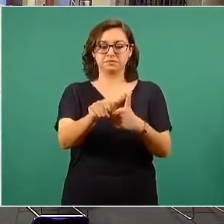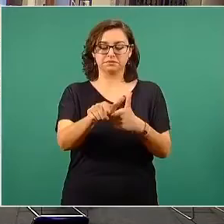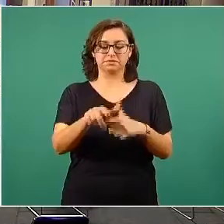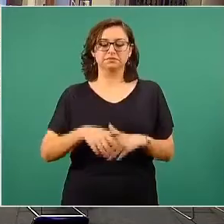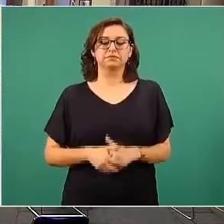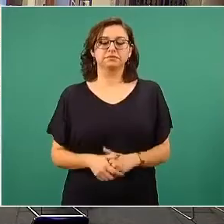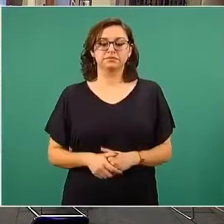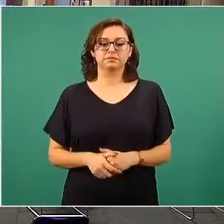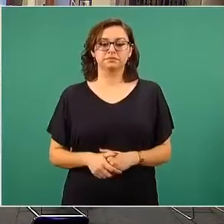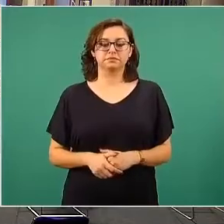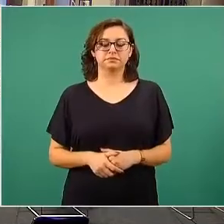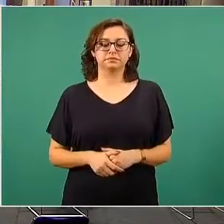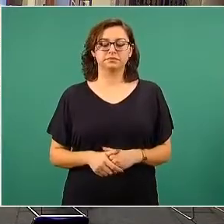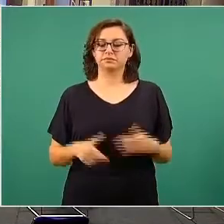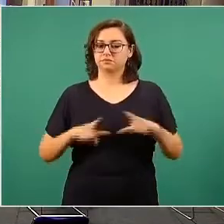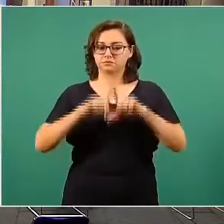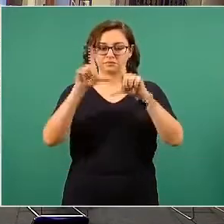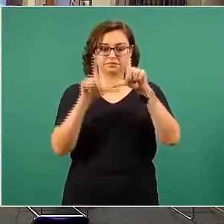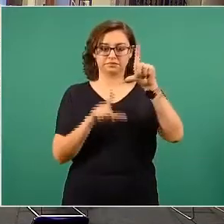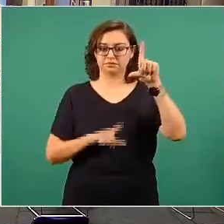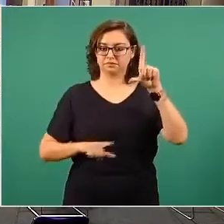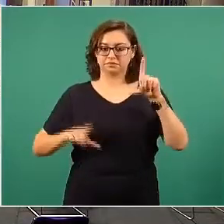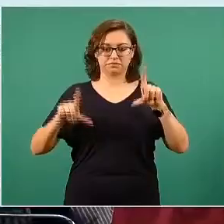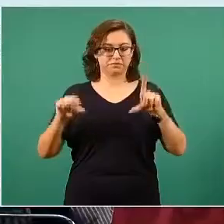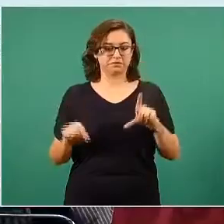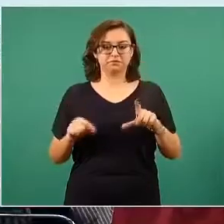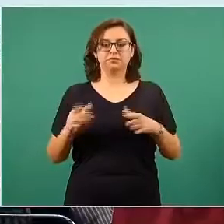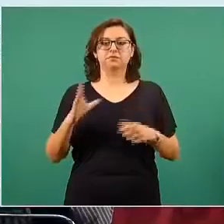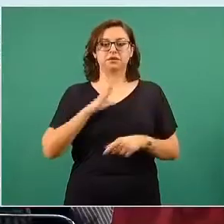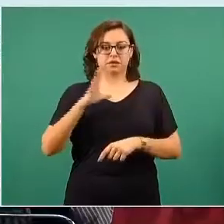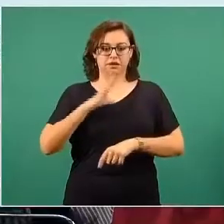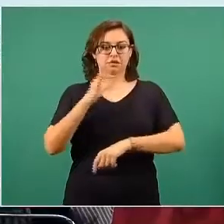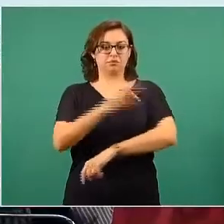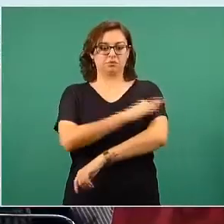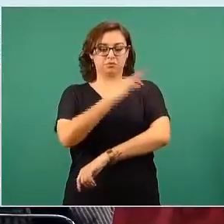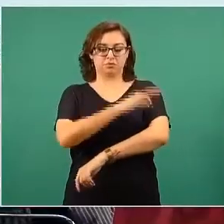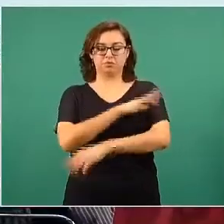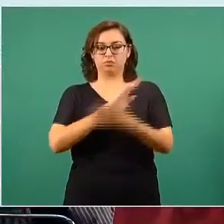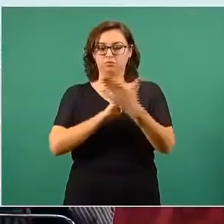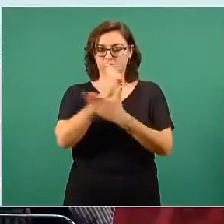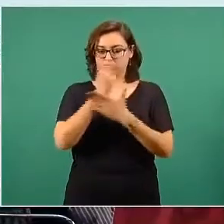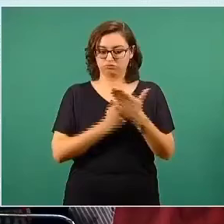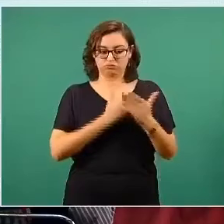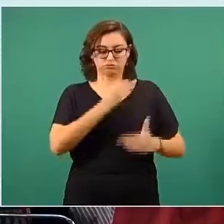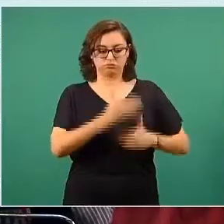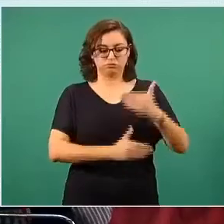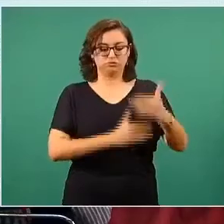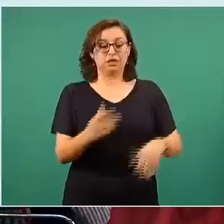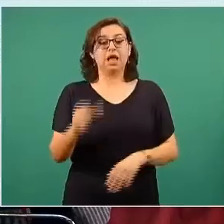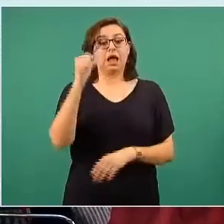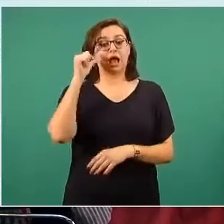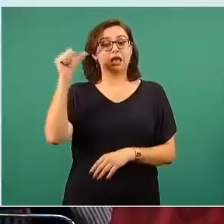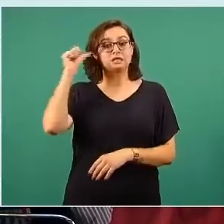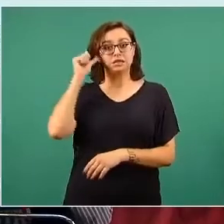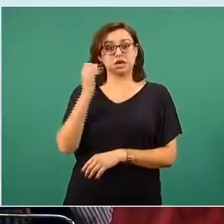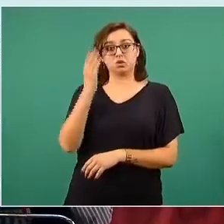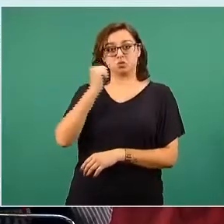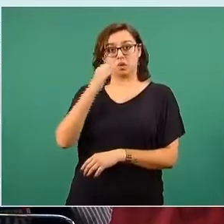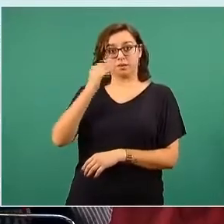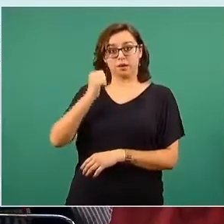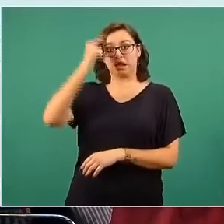en toda la nación, en toda la República, de acuerdo al programa, y ayer a las 21 horas